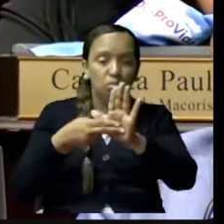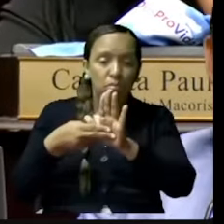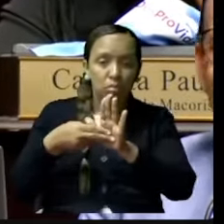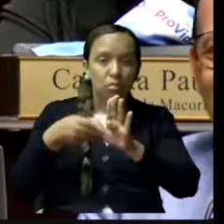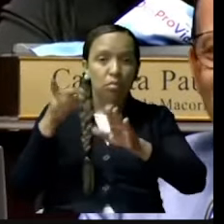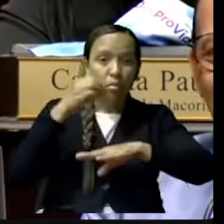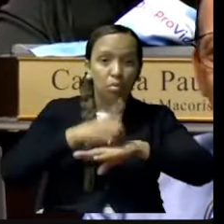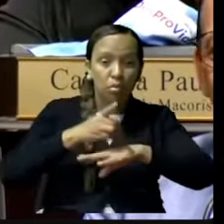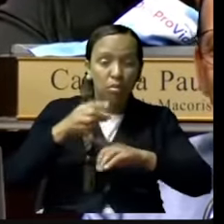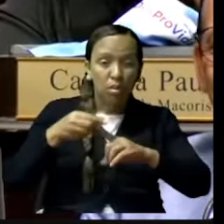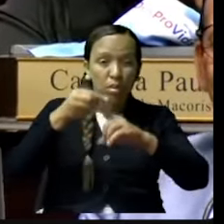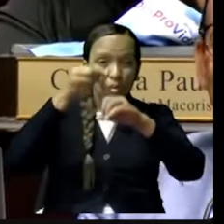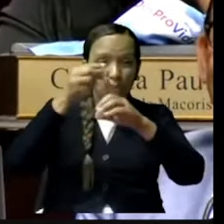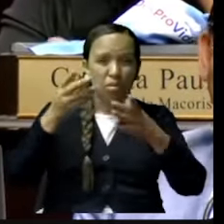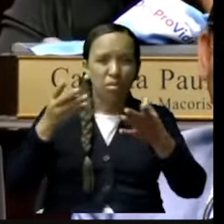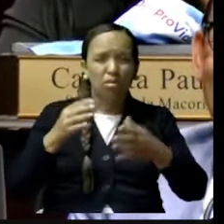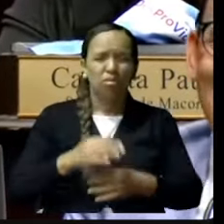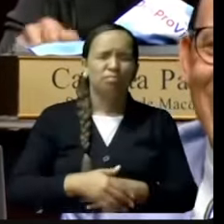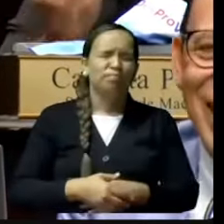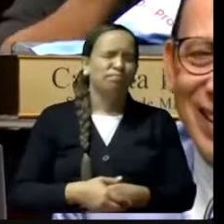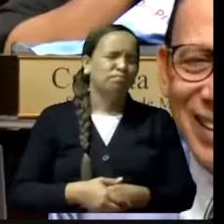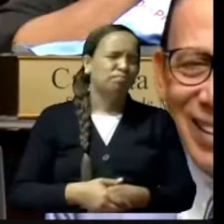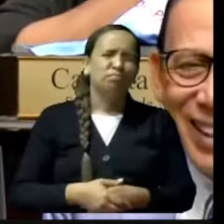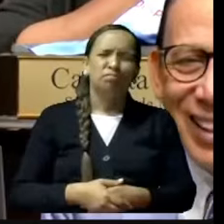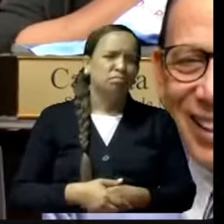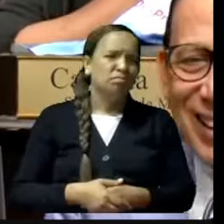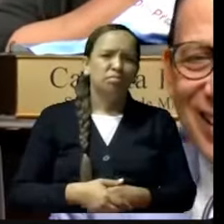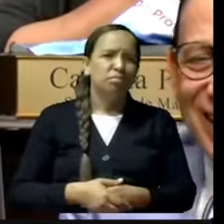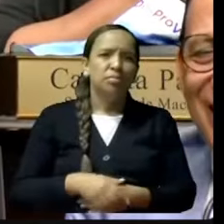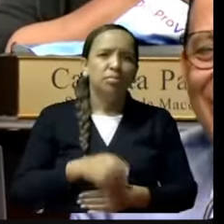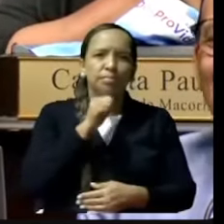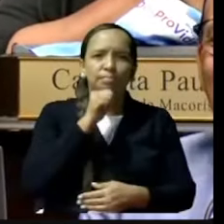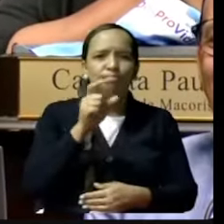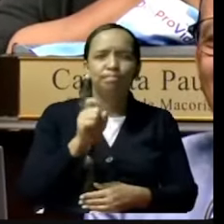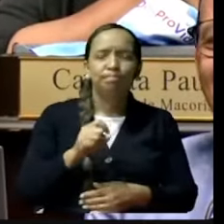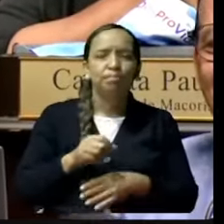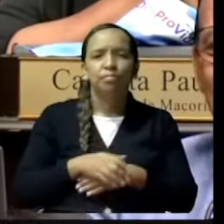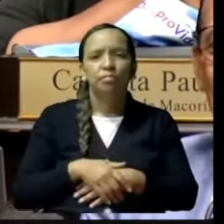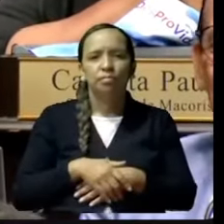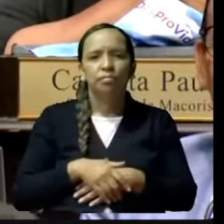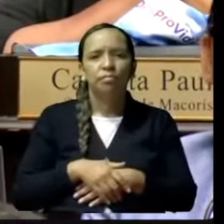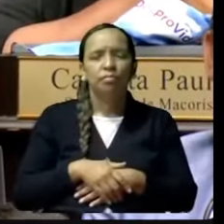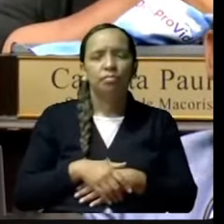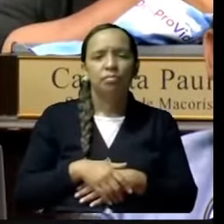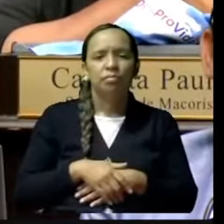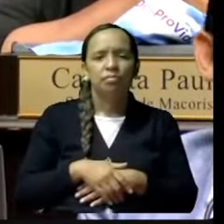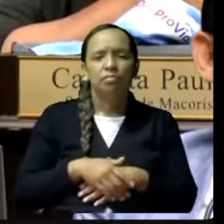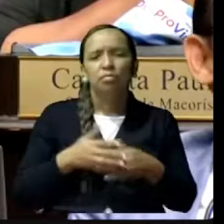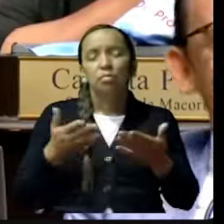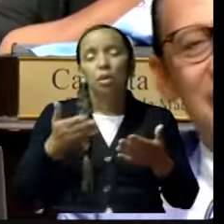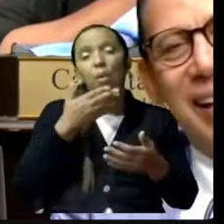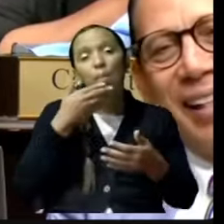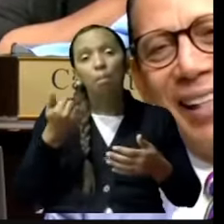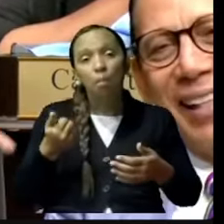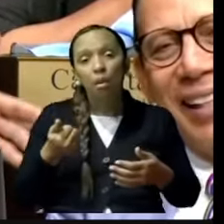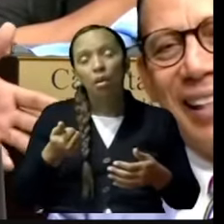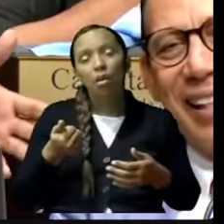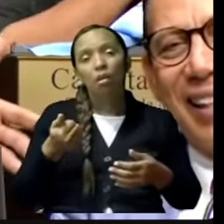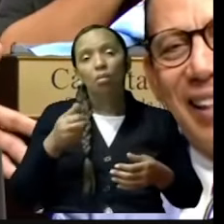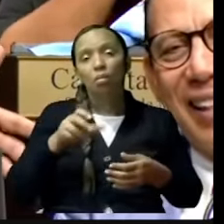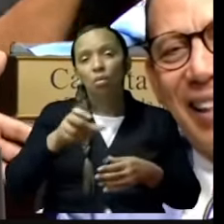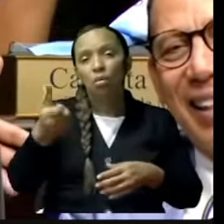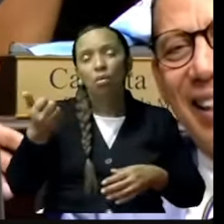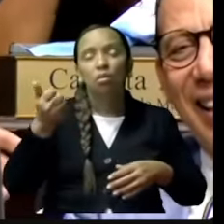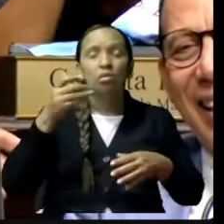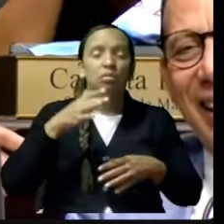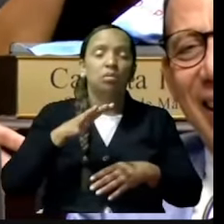a buscar otra posición y cosas reales que también nos lleven a cabo, pero ya tienen un